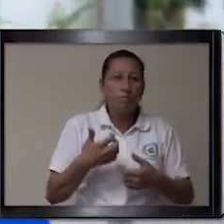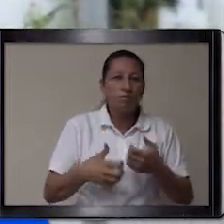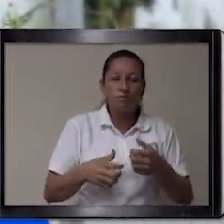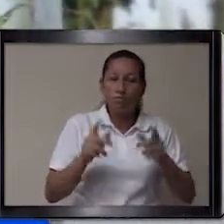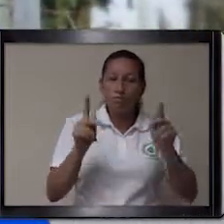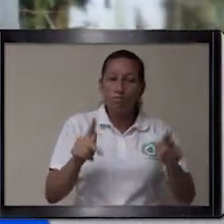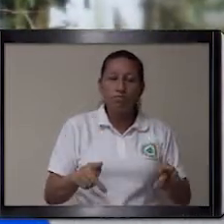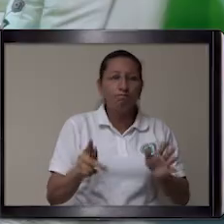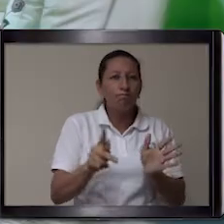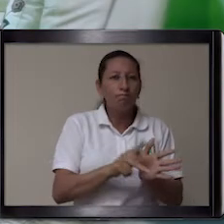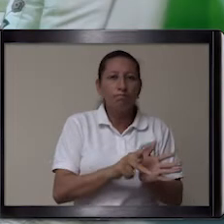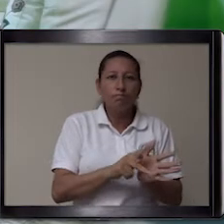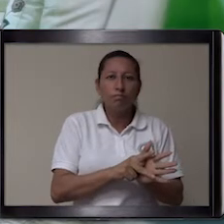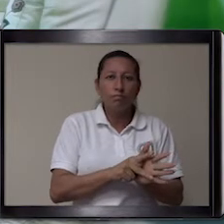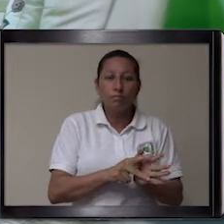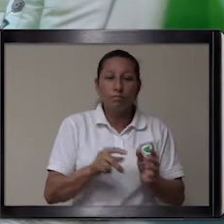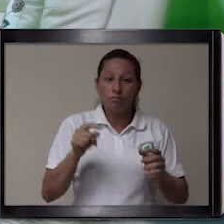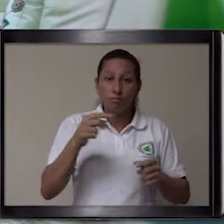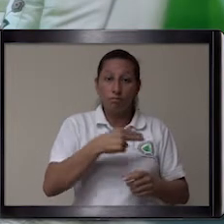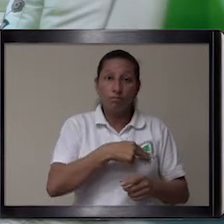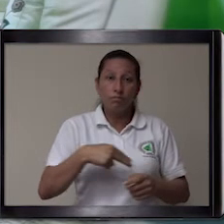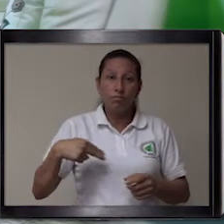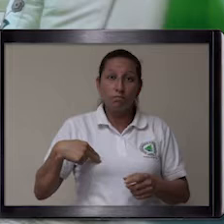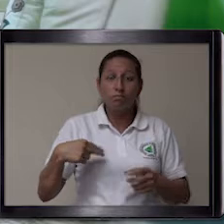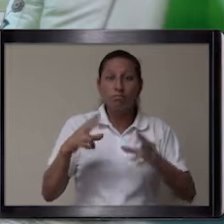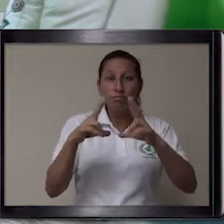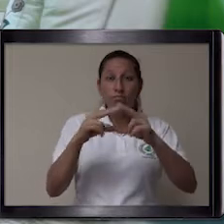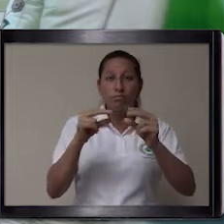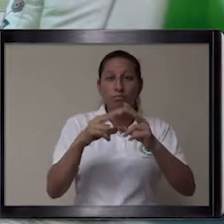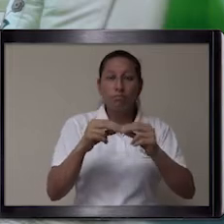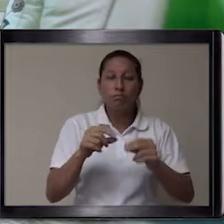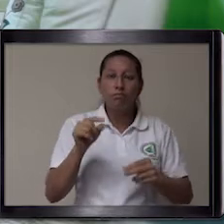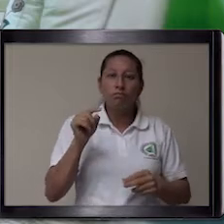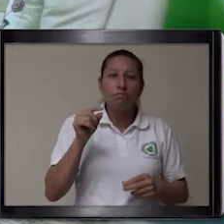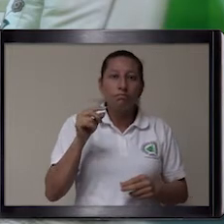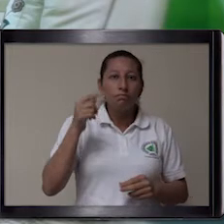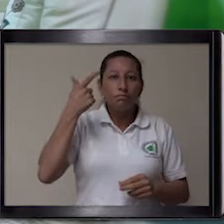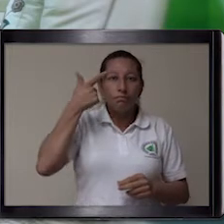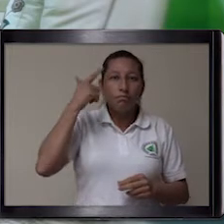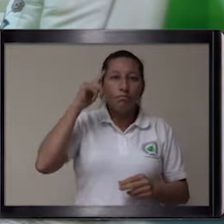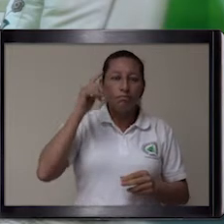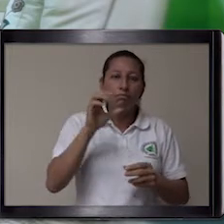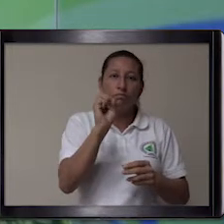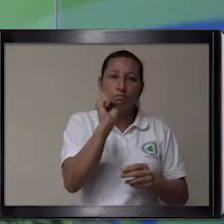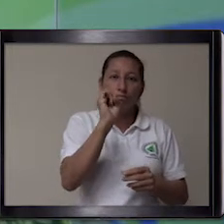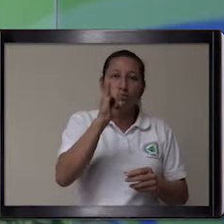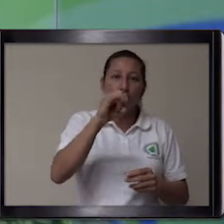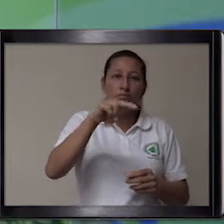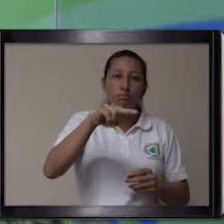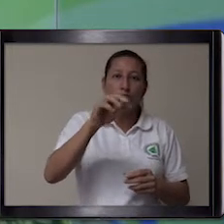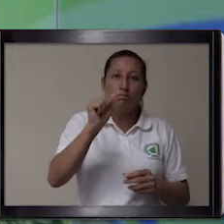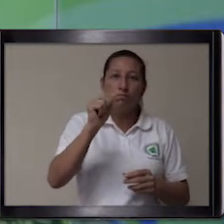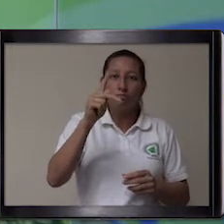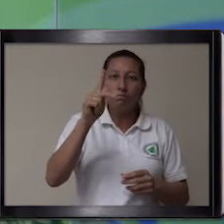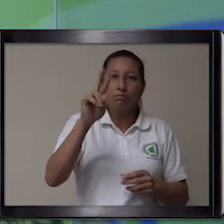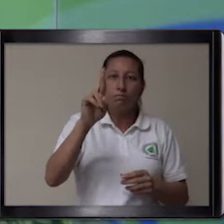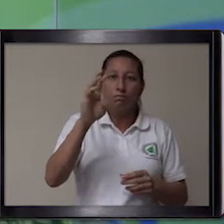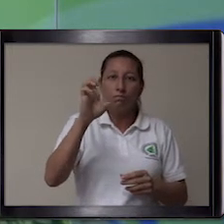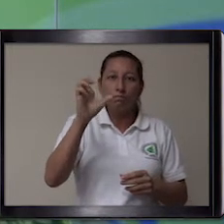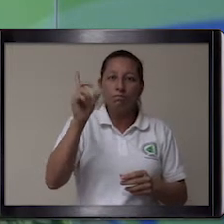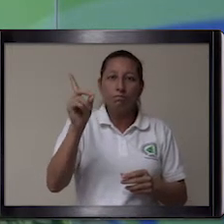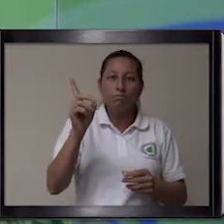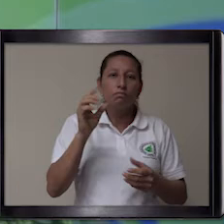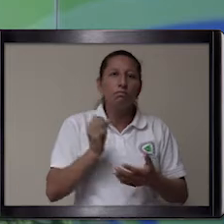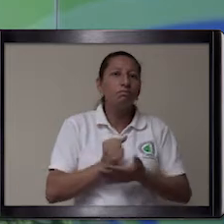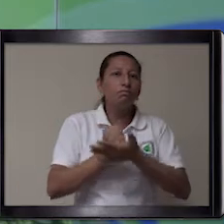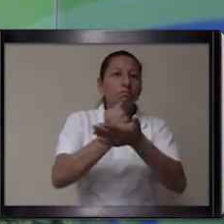factores de deslizamiento. Así es, y en nuestro país también tenemos un sistema de alerta temprana ante este tipo de eventos, ¿verdad? De fenómenos, podríamos